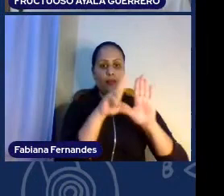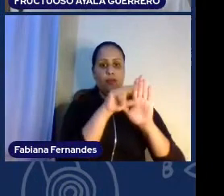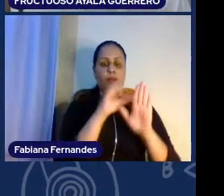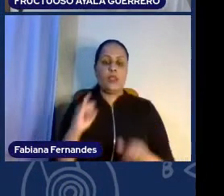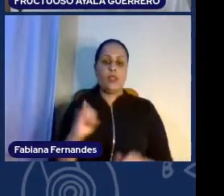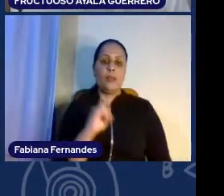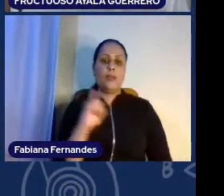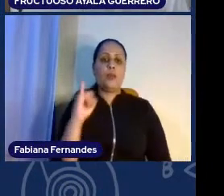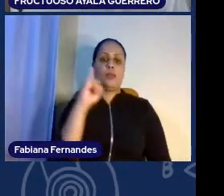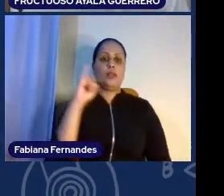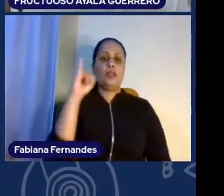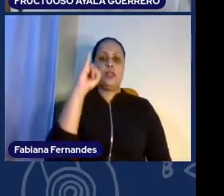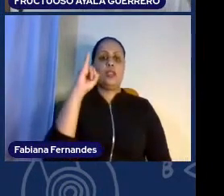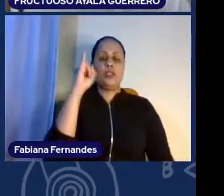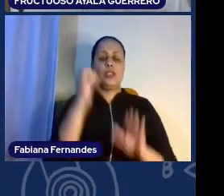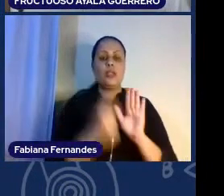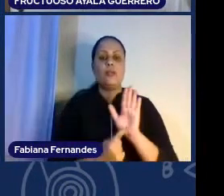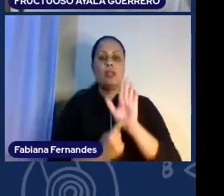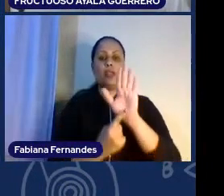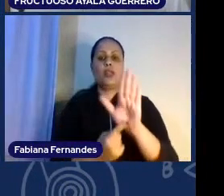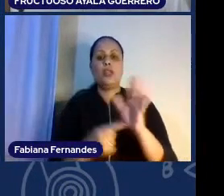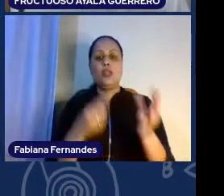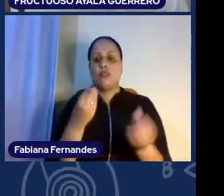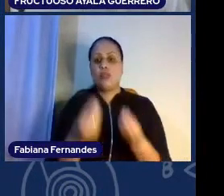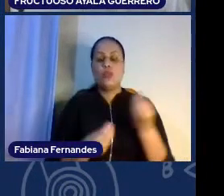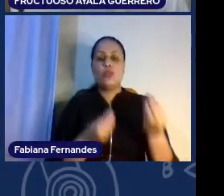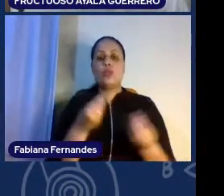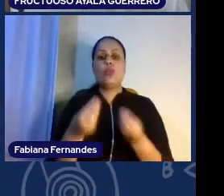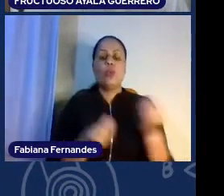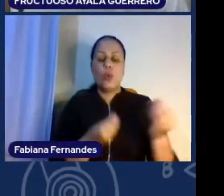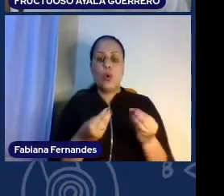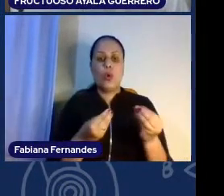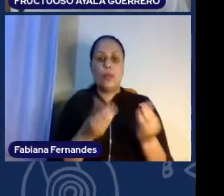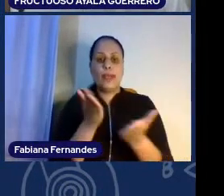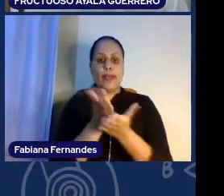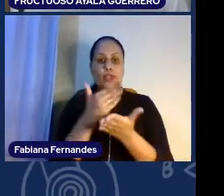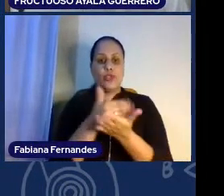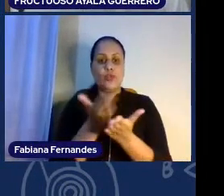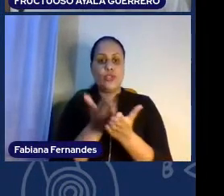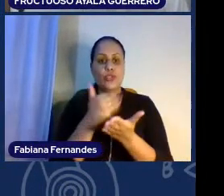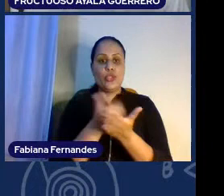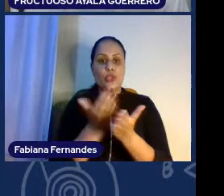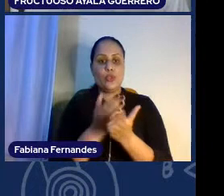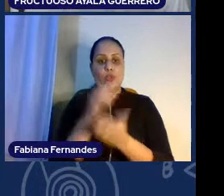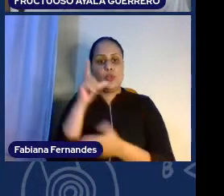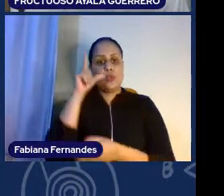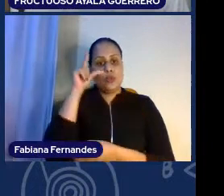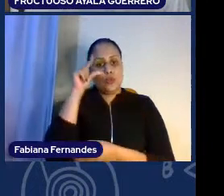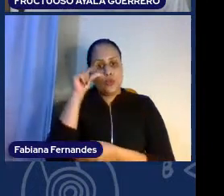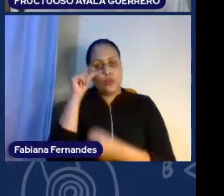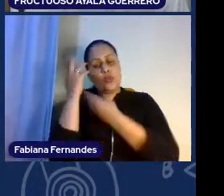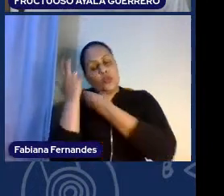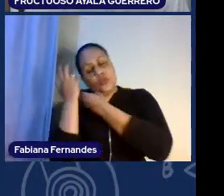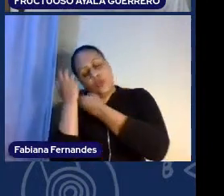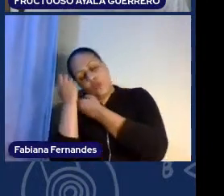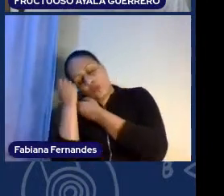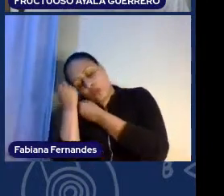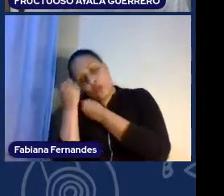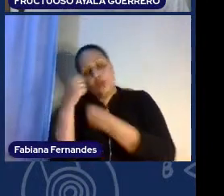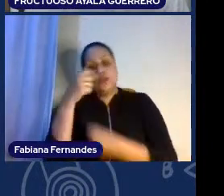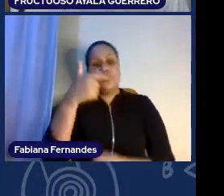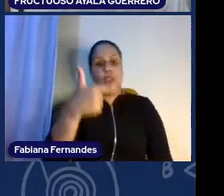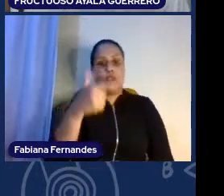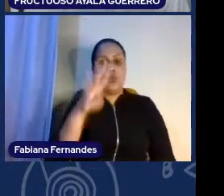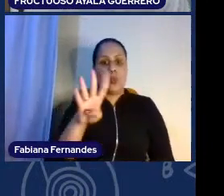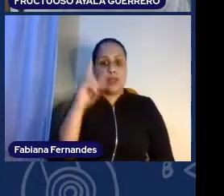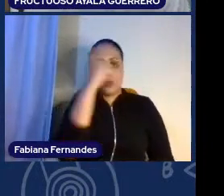resaltar cómo es que se distribuye el sueño durante los periodos de 24 horas.